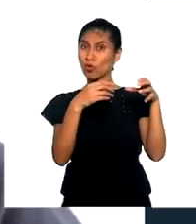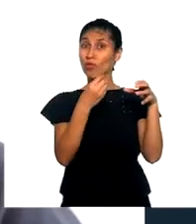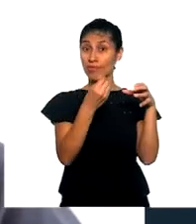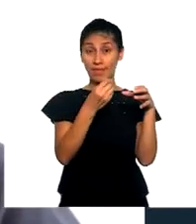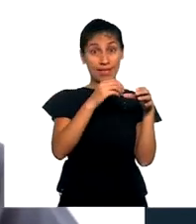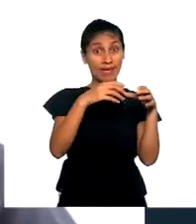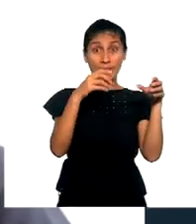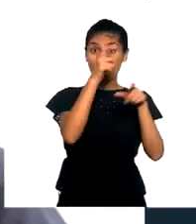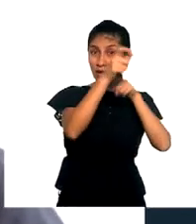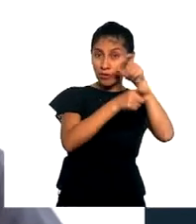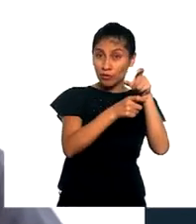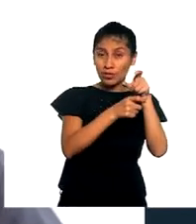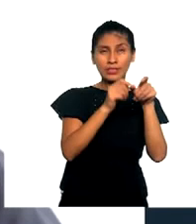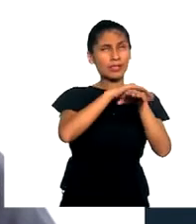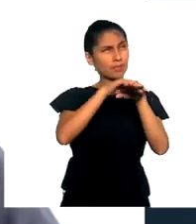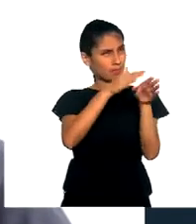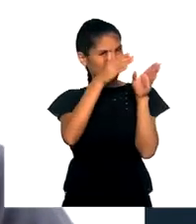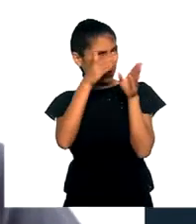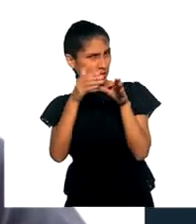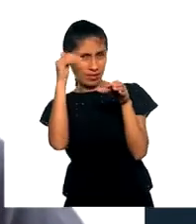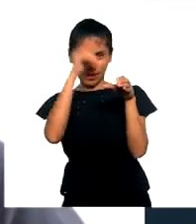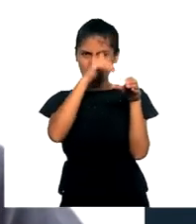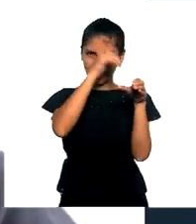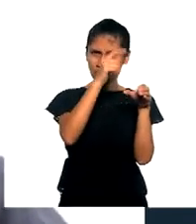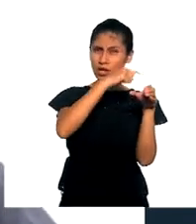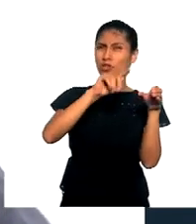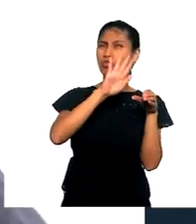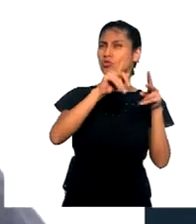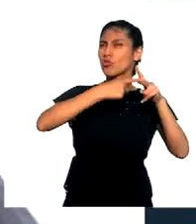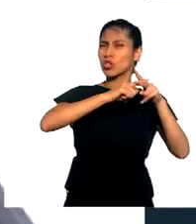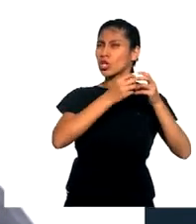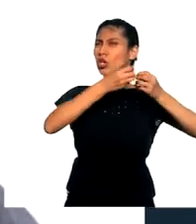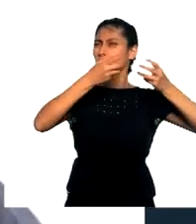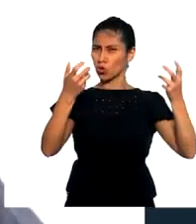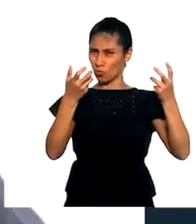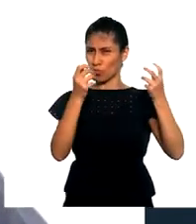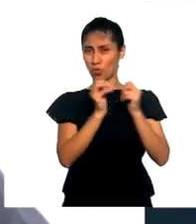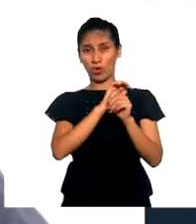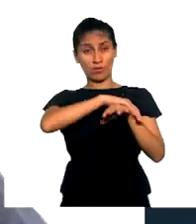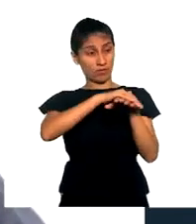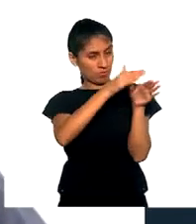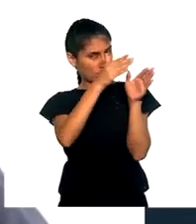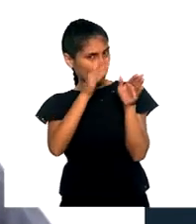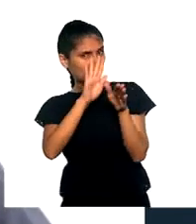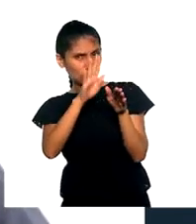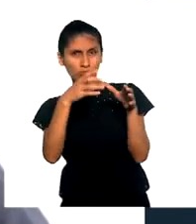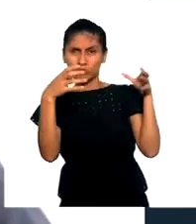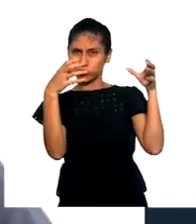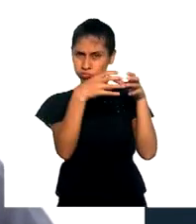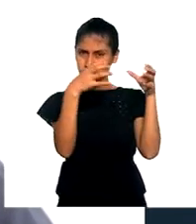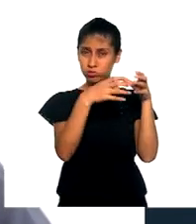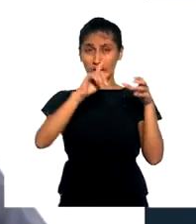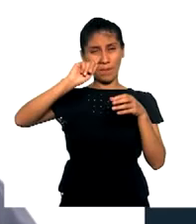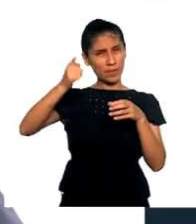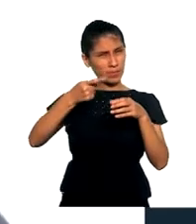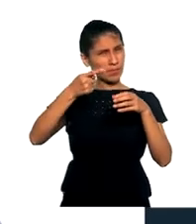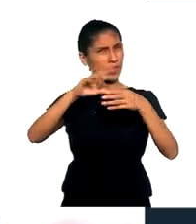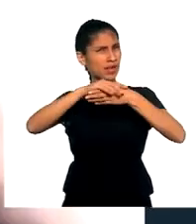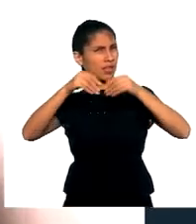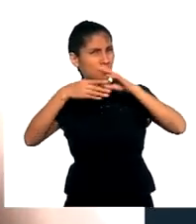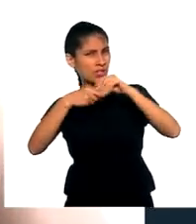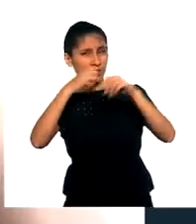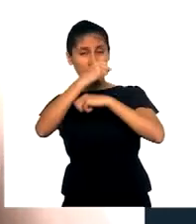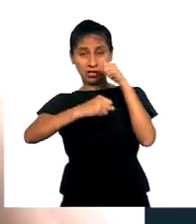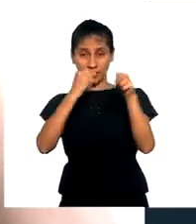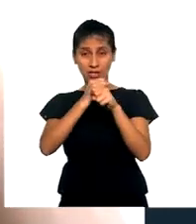las cooperativas de ahorro y crédito por ejemplo no forma parte de ese proceso histórico no en la primera experiencia surge